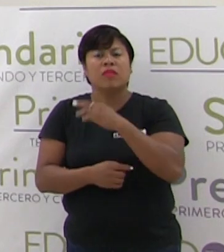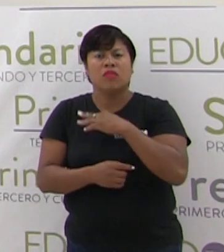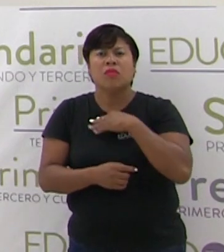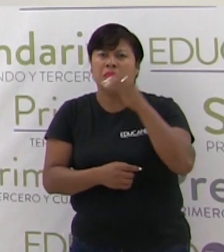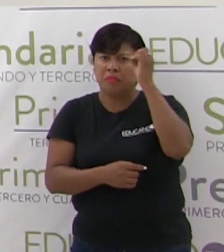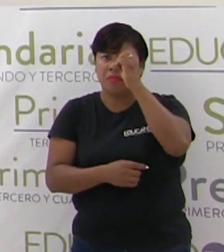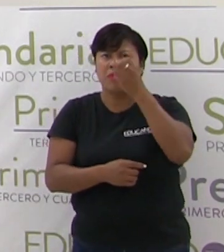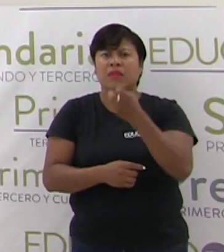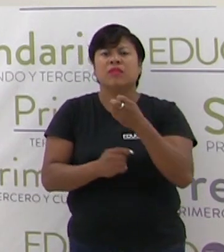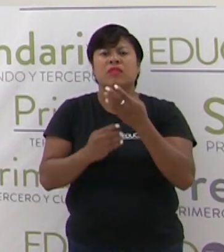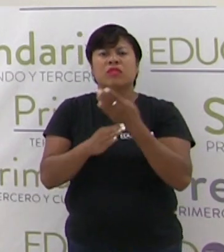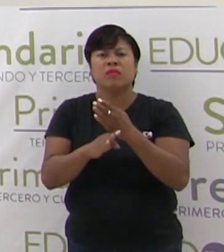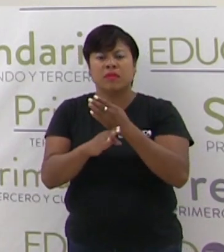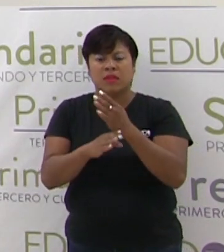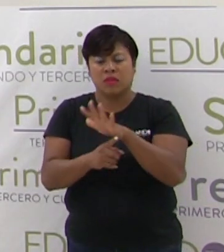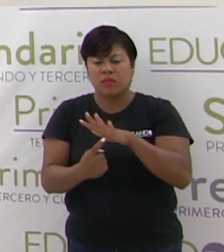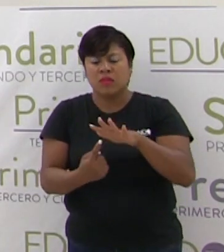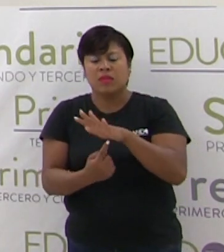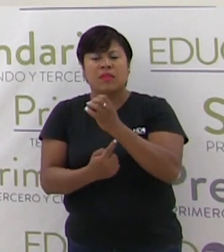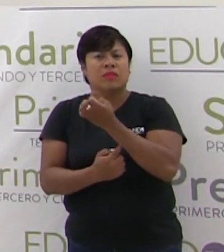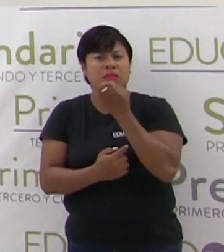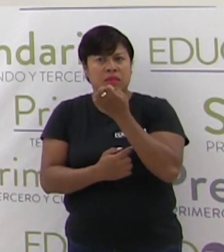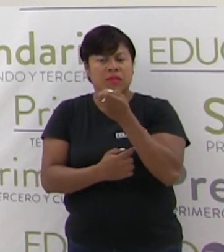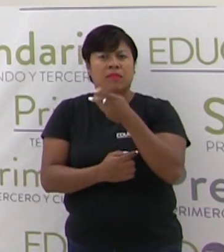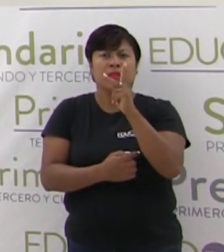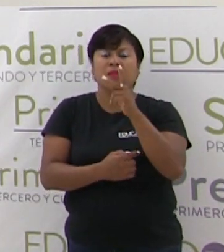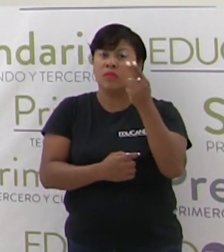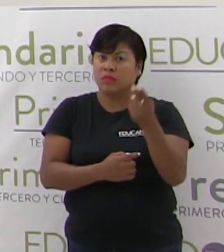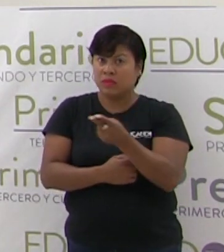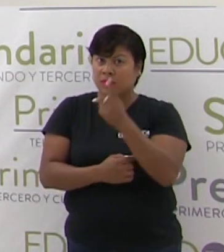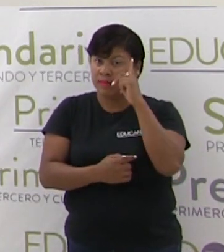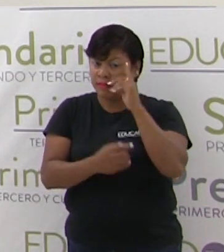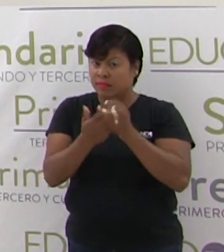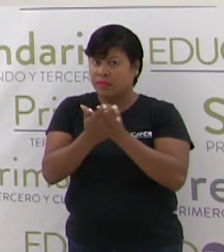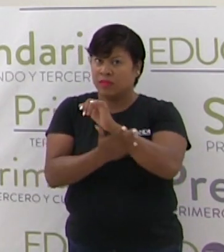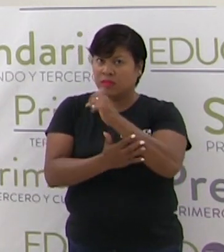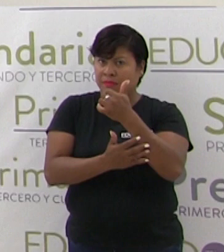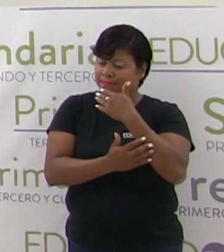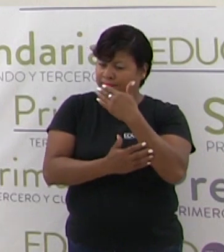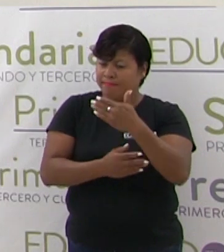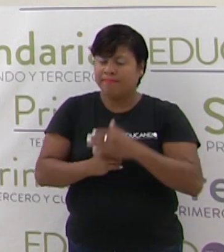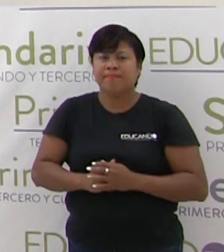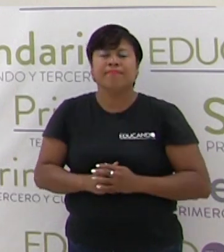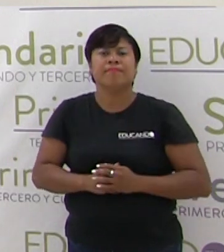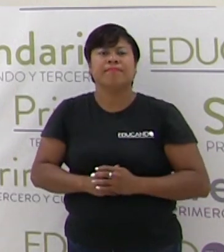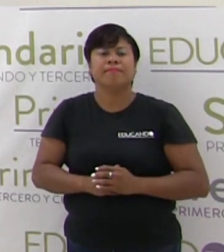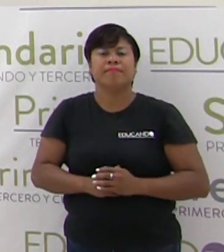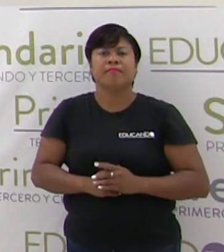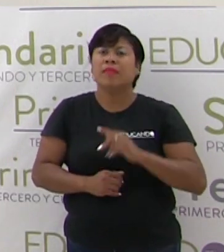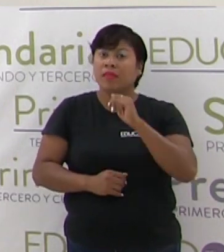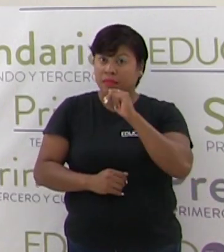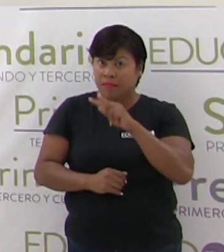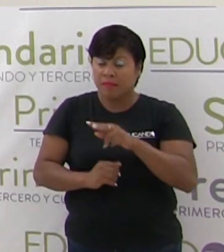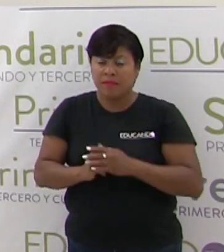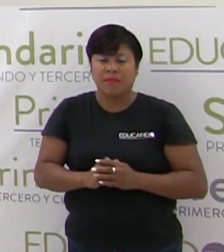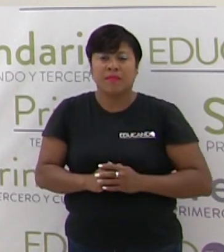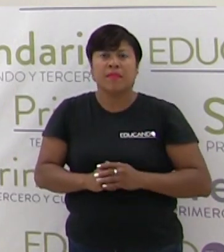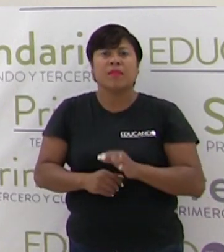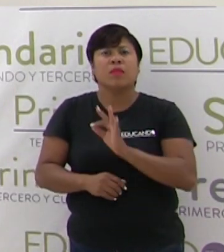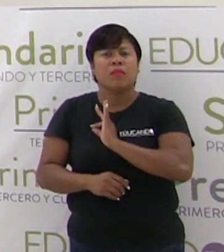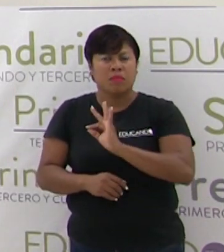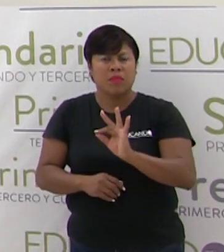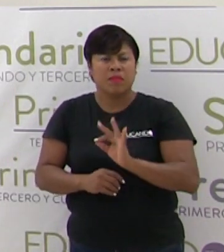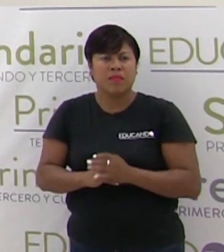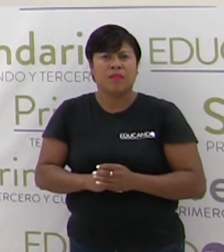que fuera un hecho de la comunidad escolar, pero si ustedes deciden otro, está bien. También puede ser